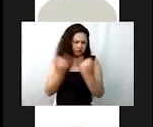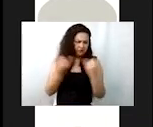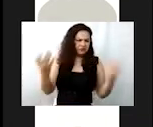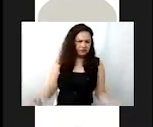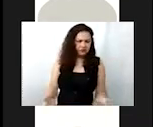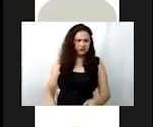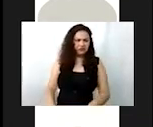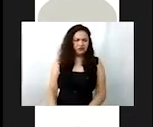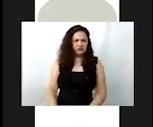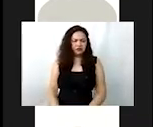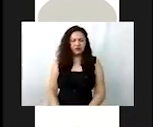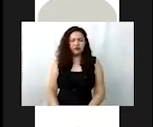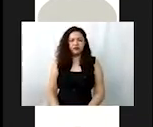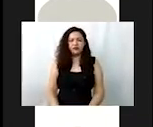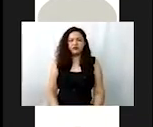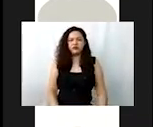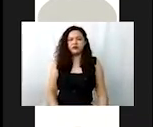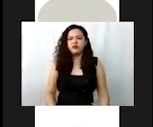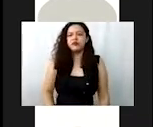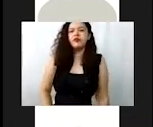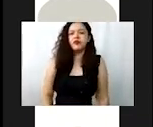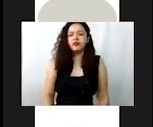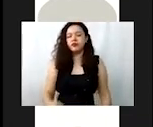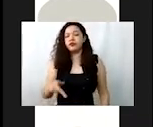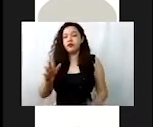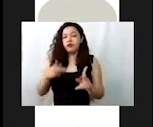a veces estas instituciones no tienen